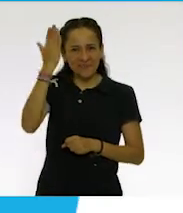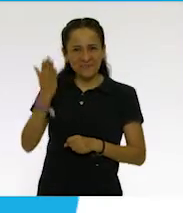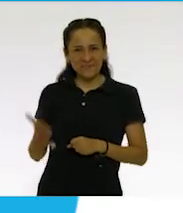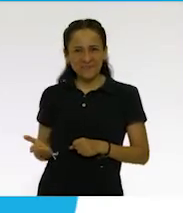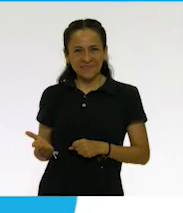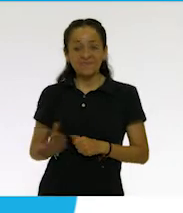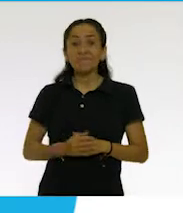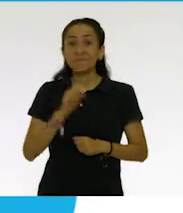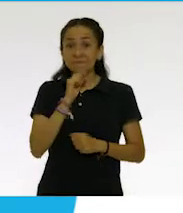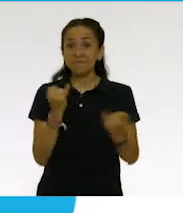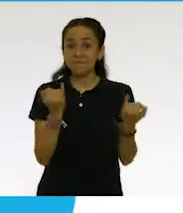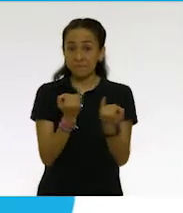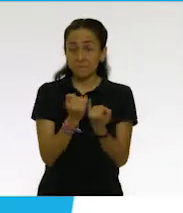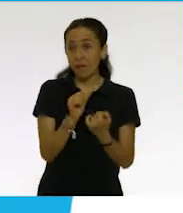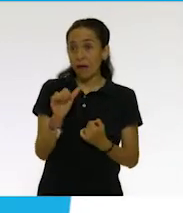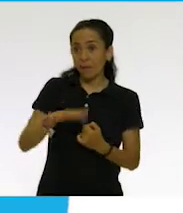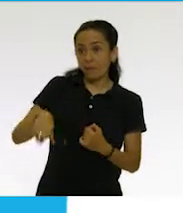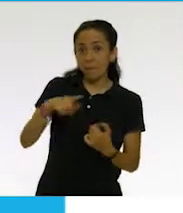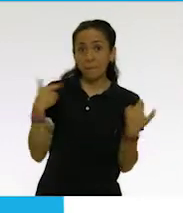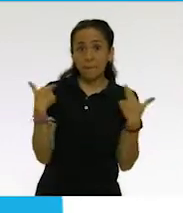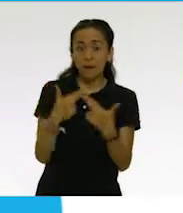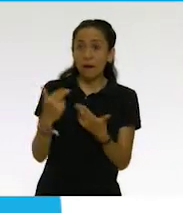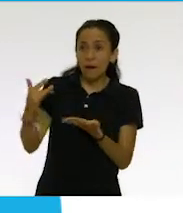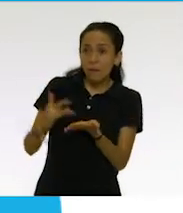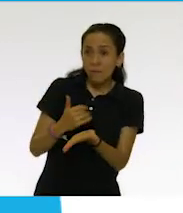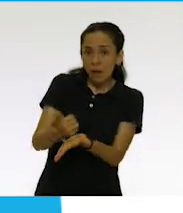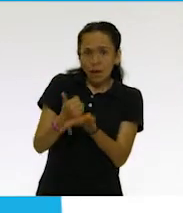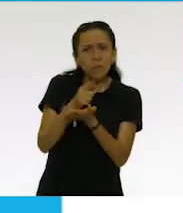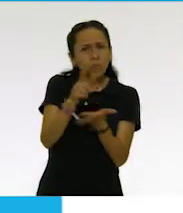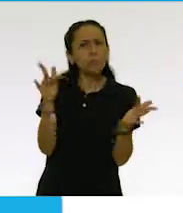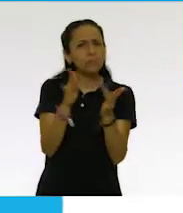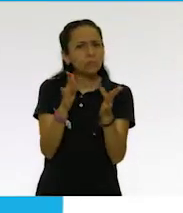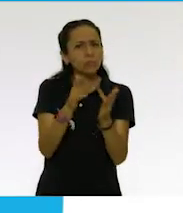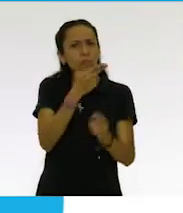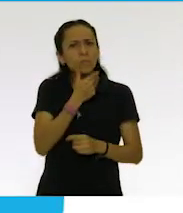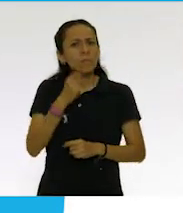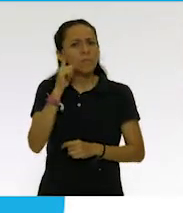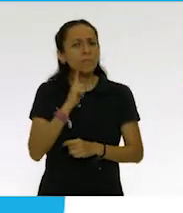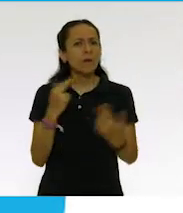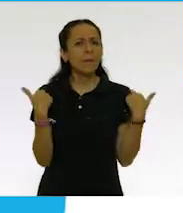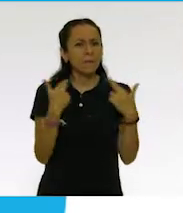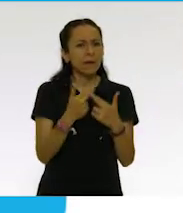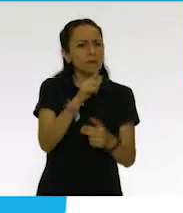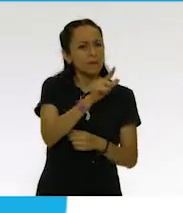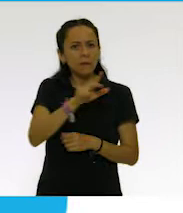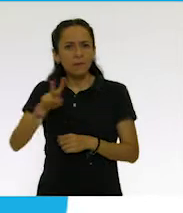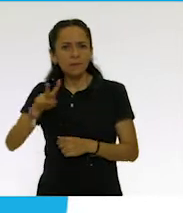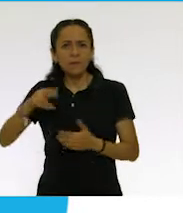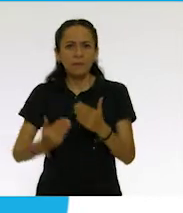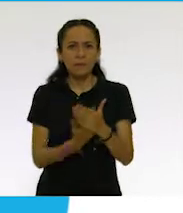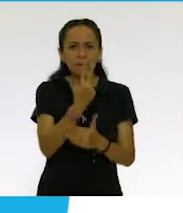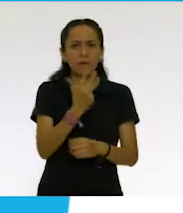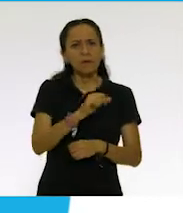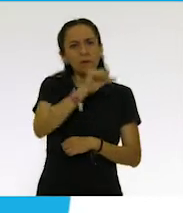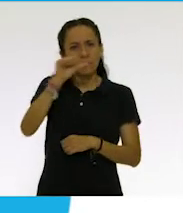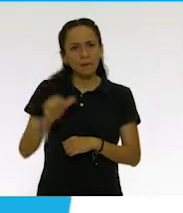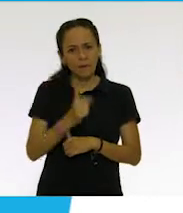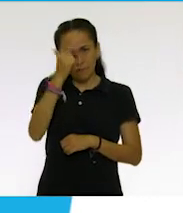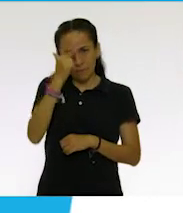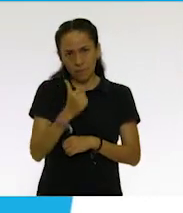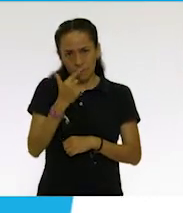Para solicitar apoyo pedagógico, comunícate con maestras y maestros de lunes a viernes de 8 a 20 horas al